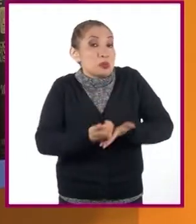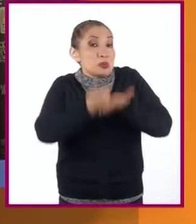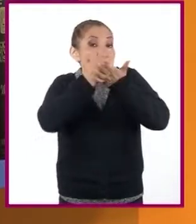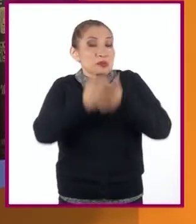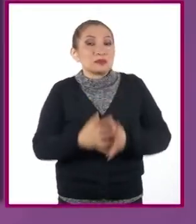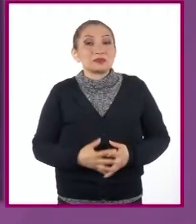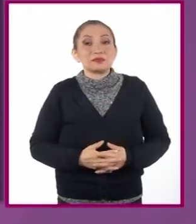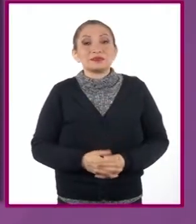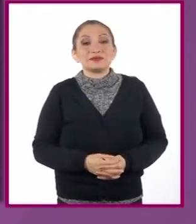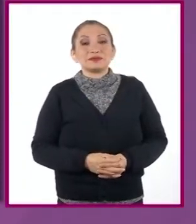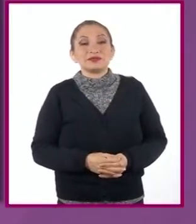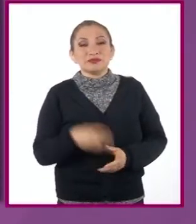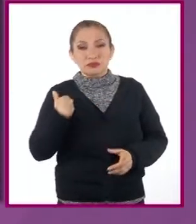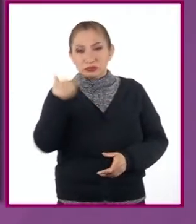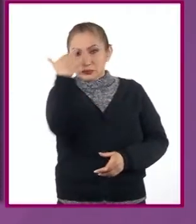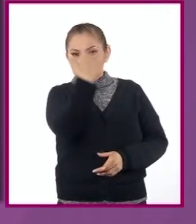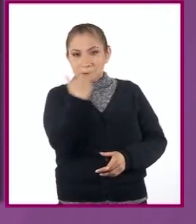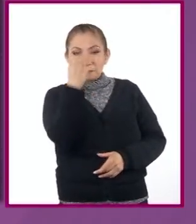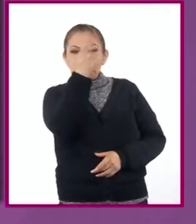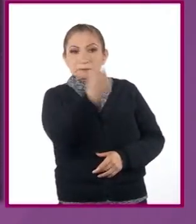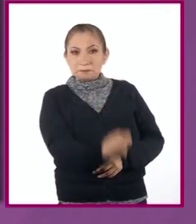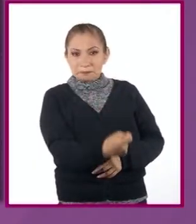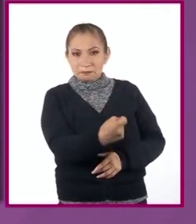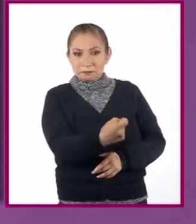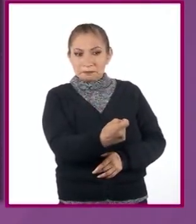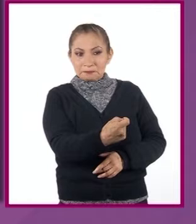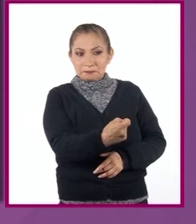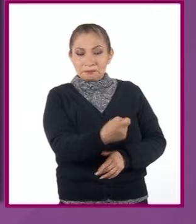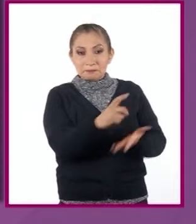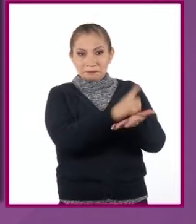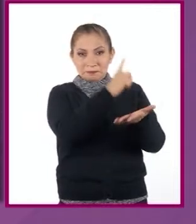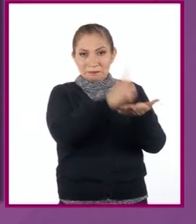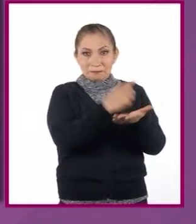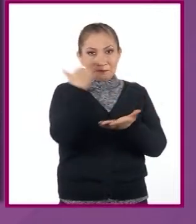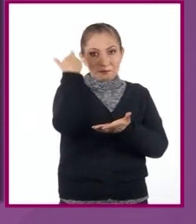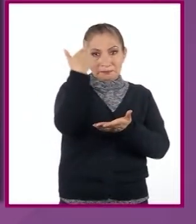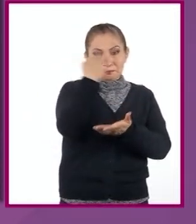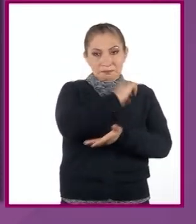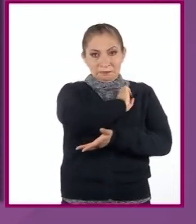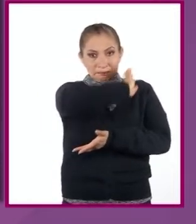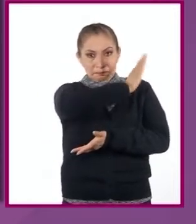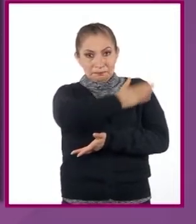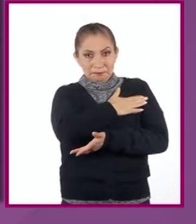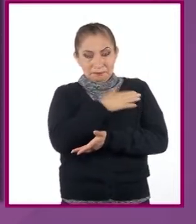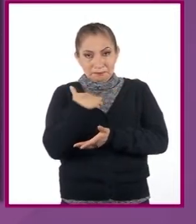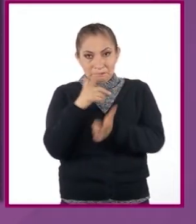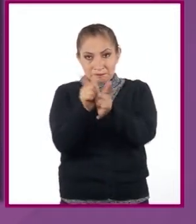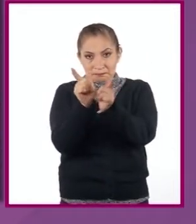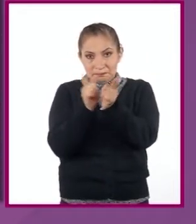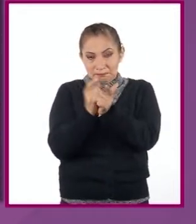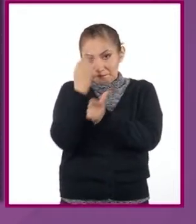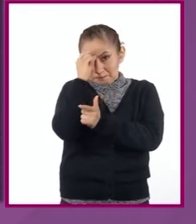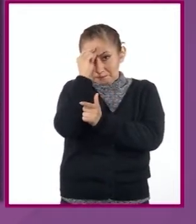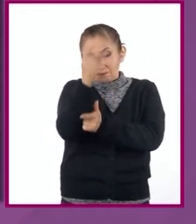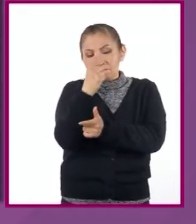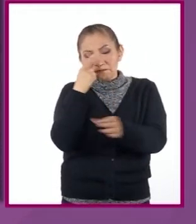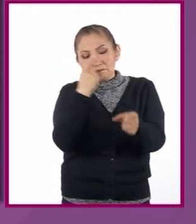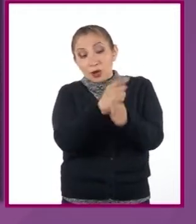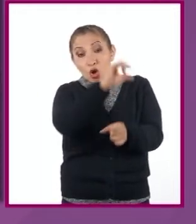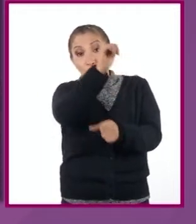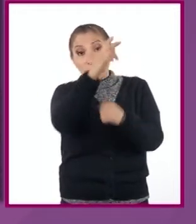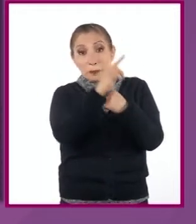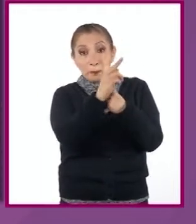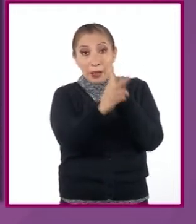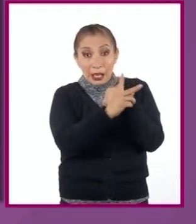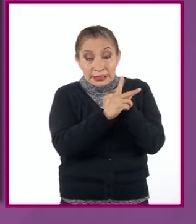respuesta. Si revisamos la definición del diccionario de la Real Academia Española, nos daremos cuenta de que en otros